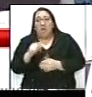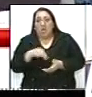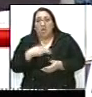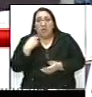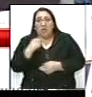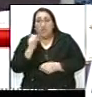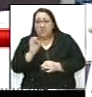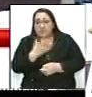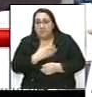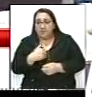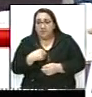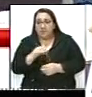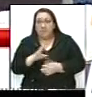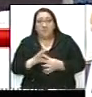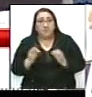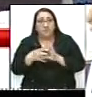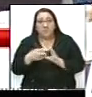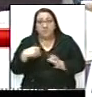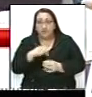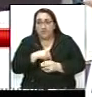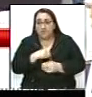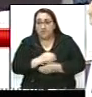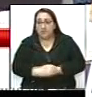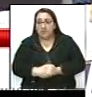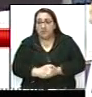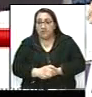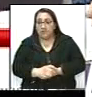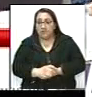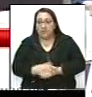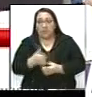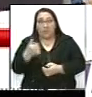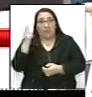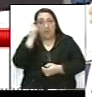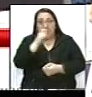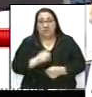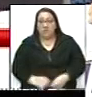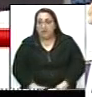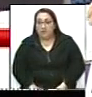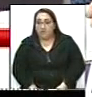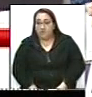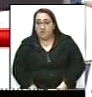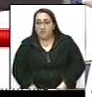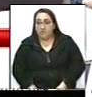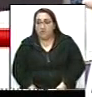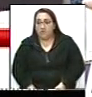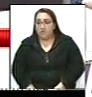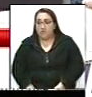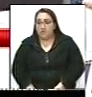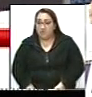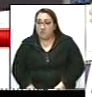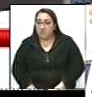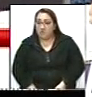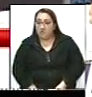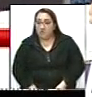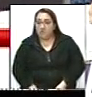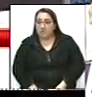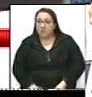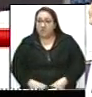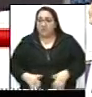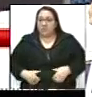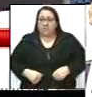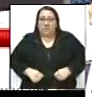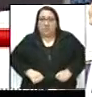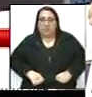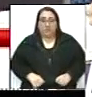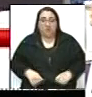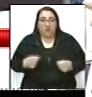propio presidente. Así ha sido la historia nuestra, la historia republicana ha sido bien complicada. Y con respecto a lo que han comentado acá el señor Castro,